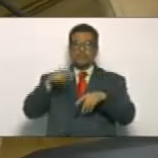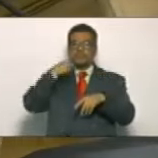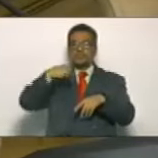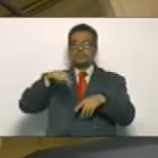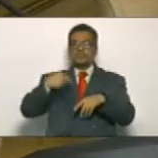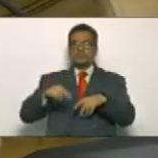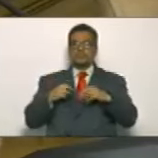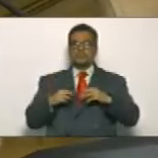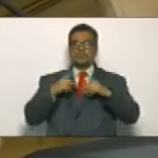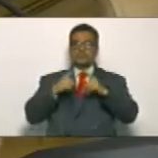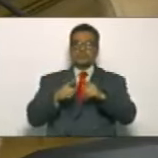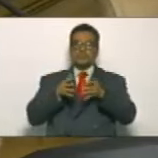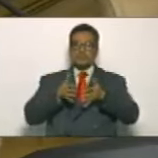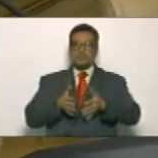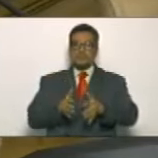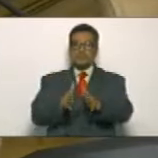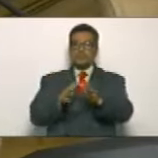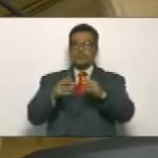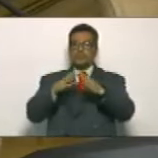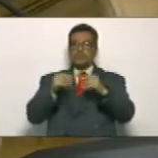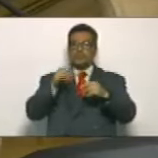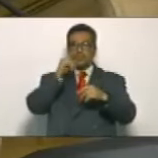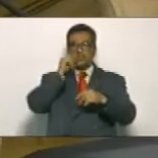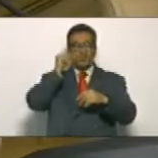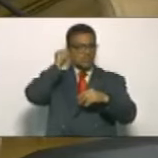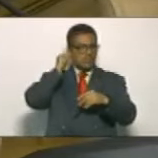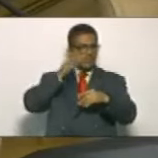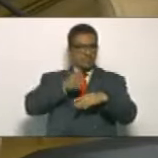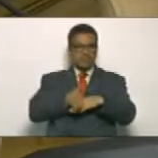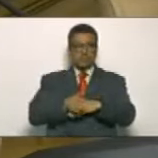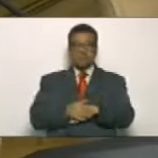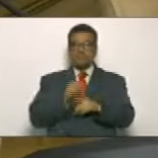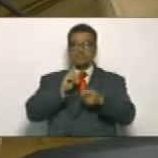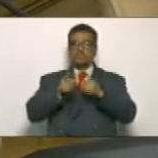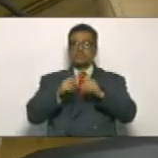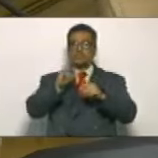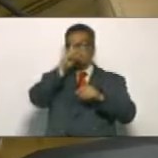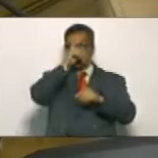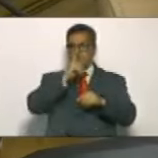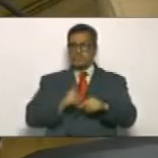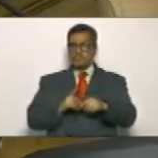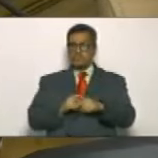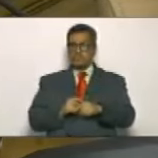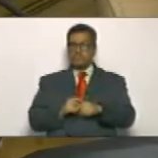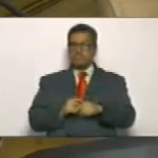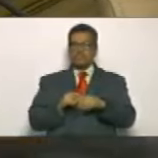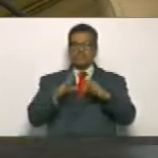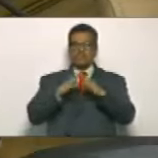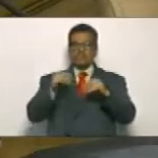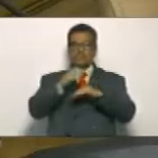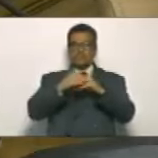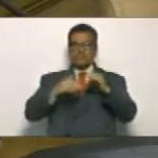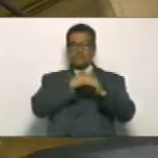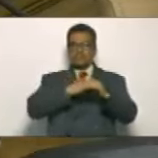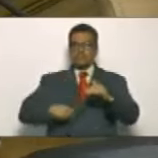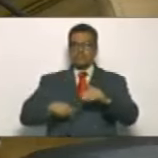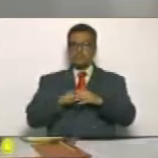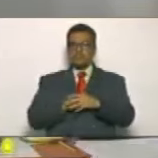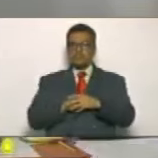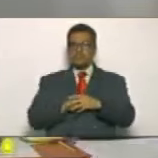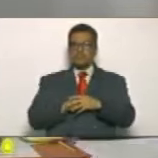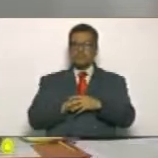en Salud el nacimiento de todo niño o niña con algún tipo de discapacidad. Es todo, ciudadana vicepresidenta.